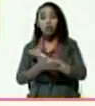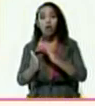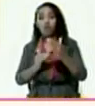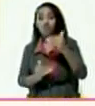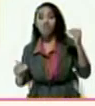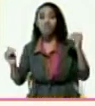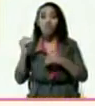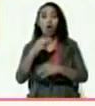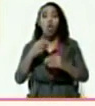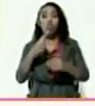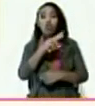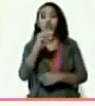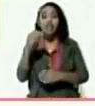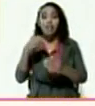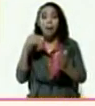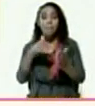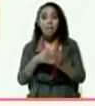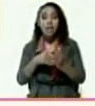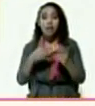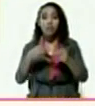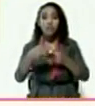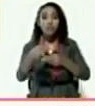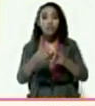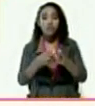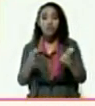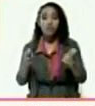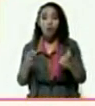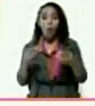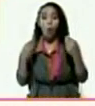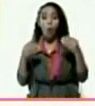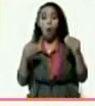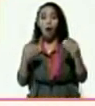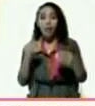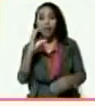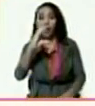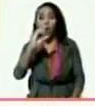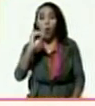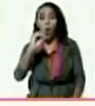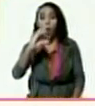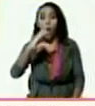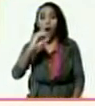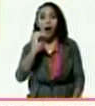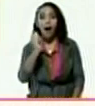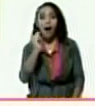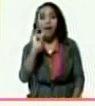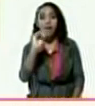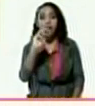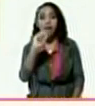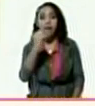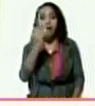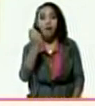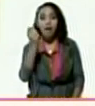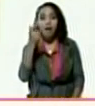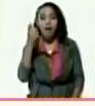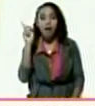hectáreas de hojas de coca sembrada, 200.000 hectáreas.